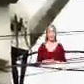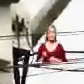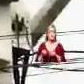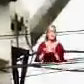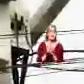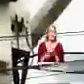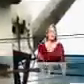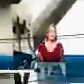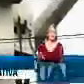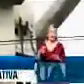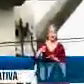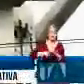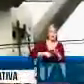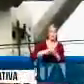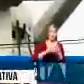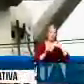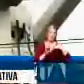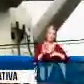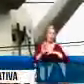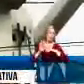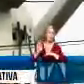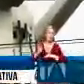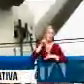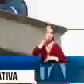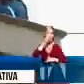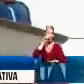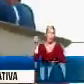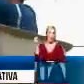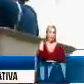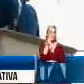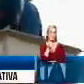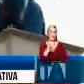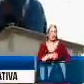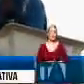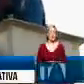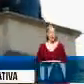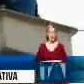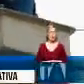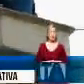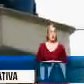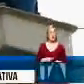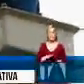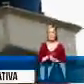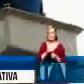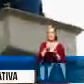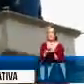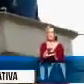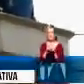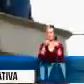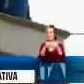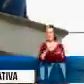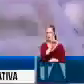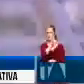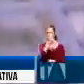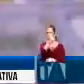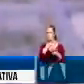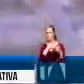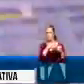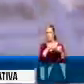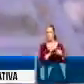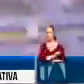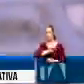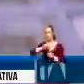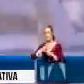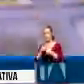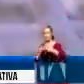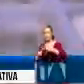también irregularidades en la contratación y nombramiento de personal. En el primer caso, la afectación es de 1 millón de dólares. En el segundo, el ente